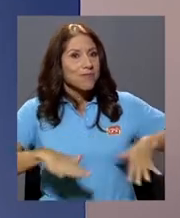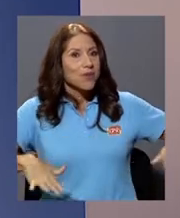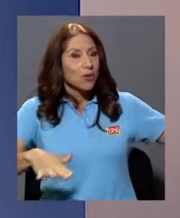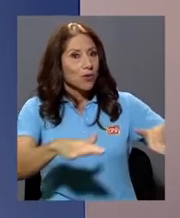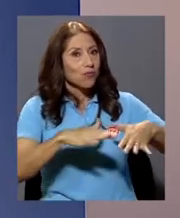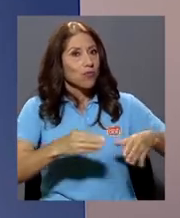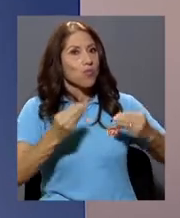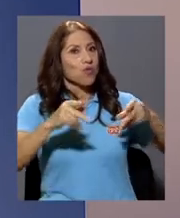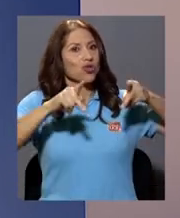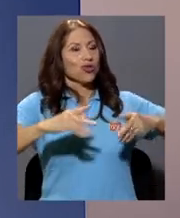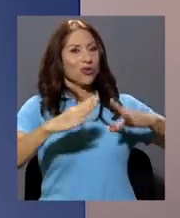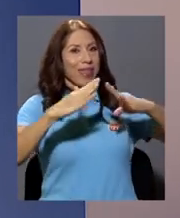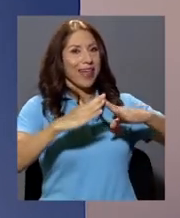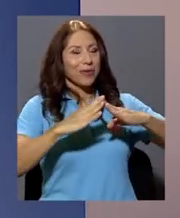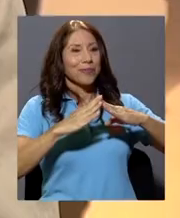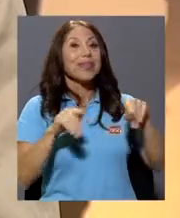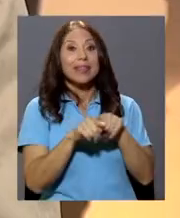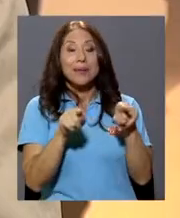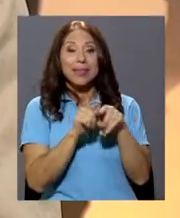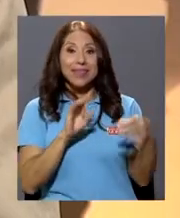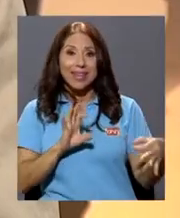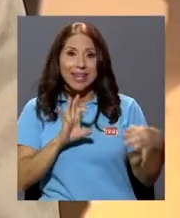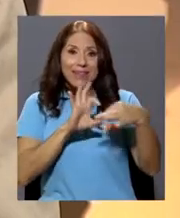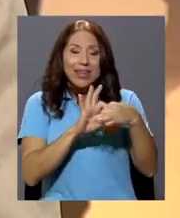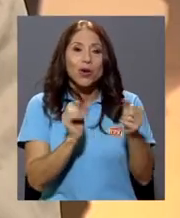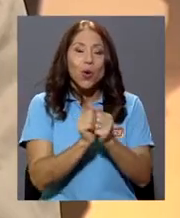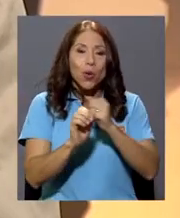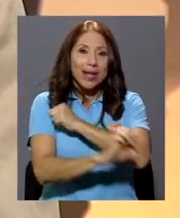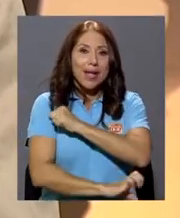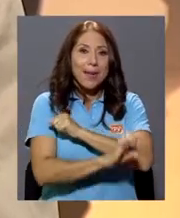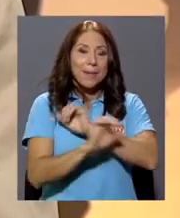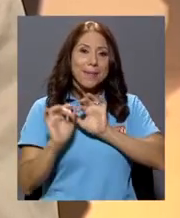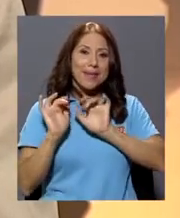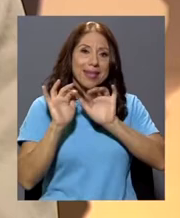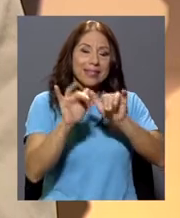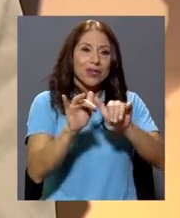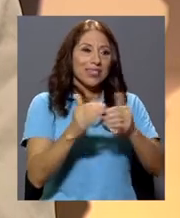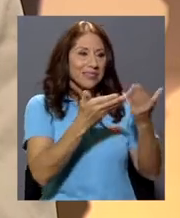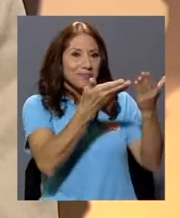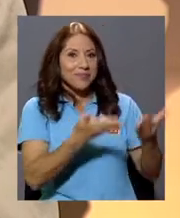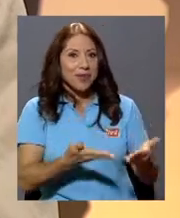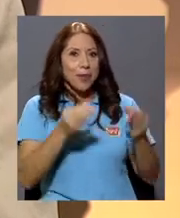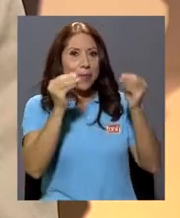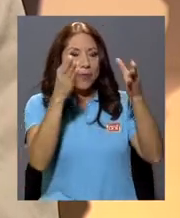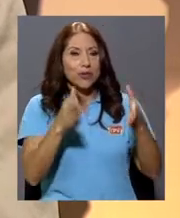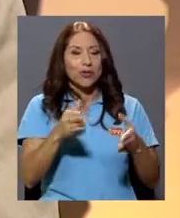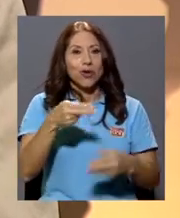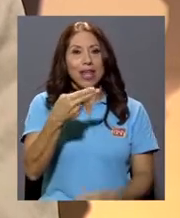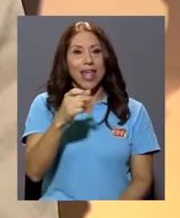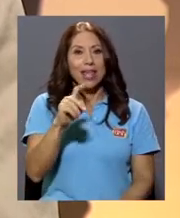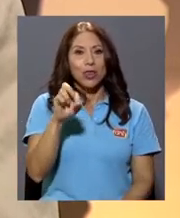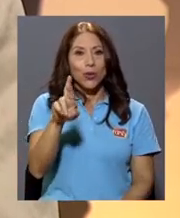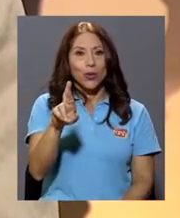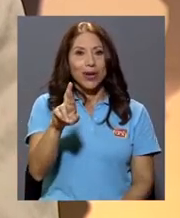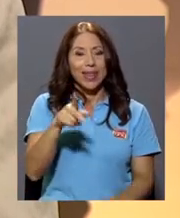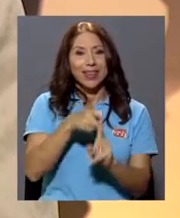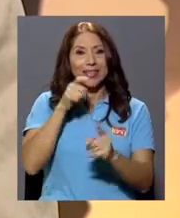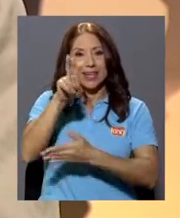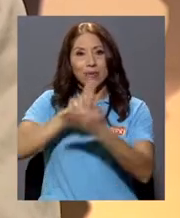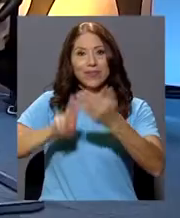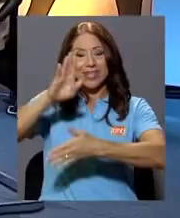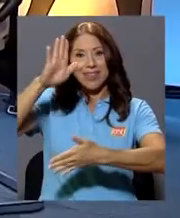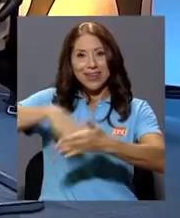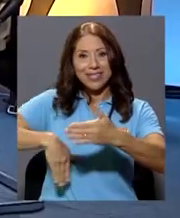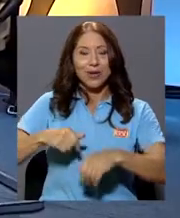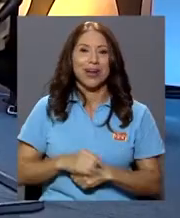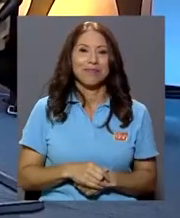escenario muy ciudadano, casualmente también tiene que ver con las migraciones, con el profesor Héctor de la Universidad de